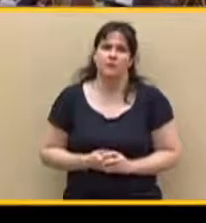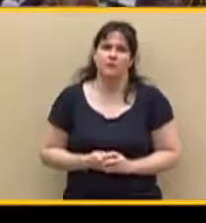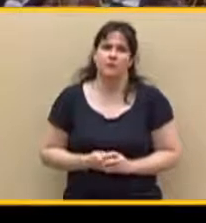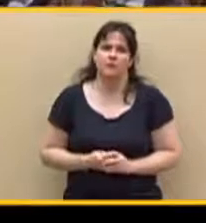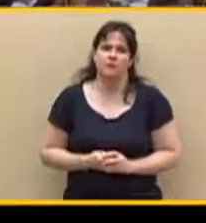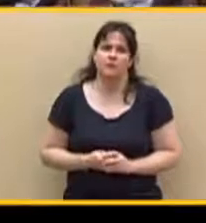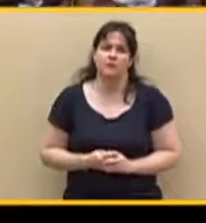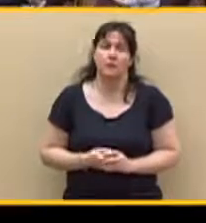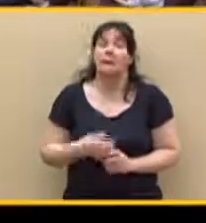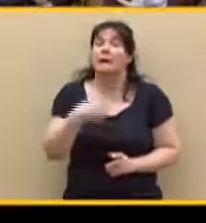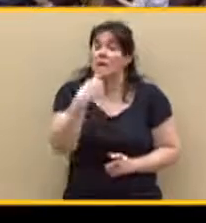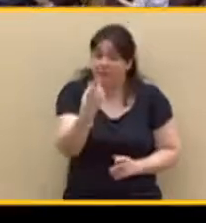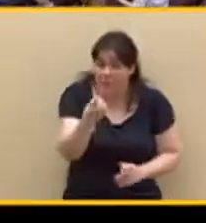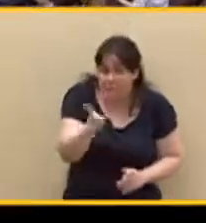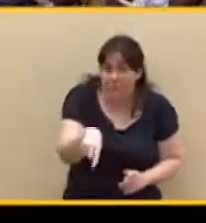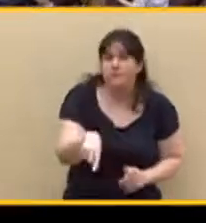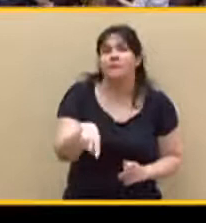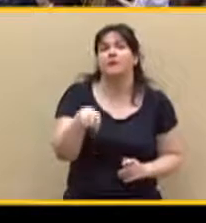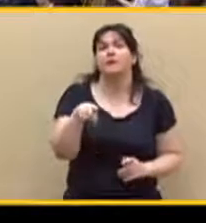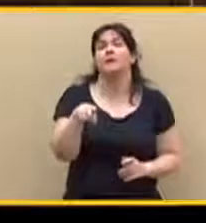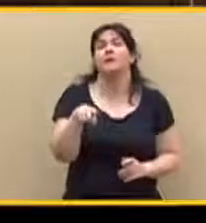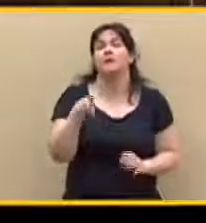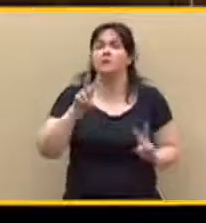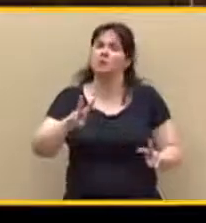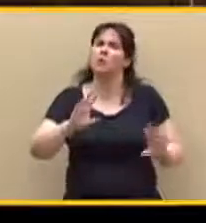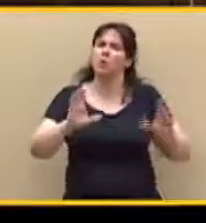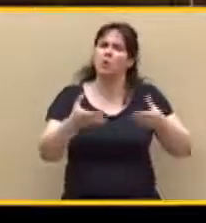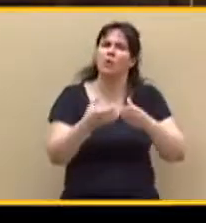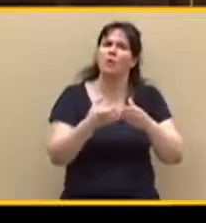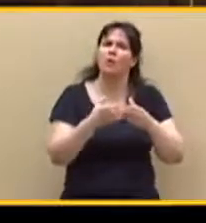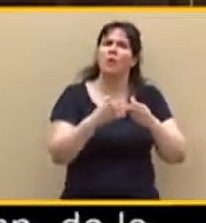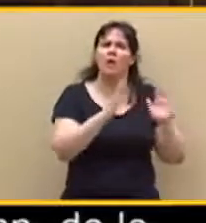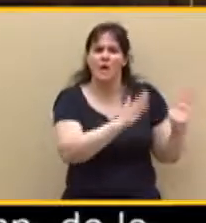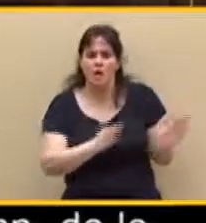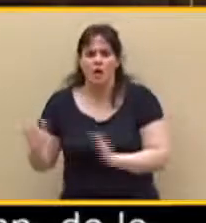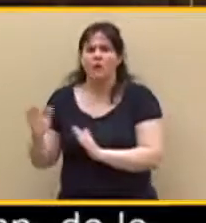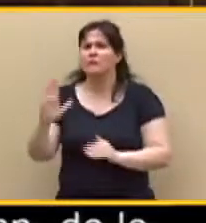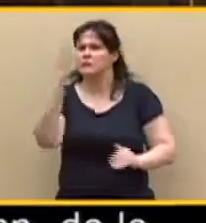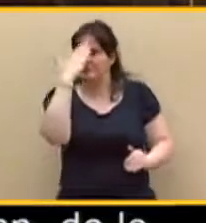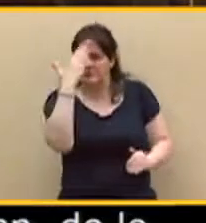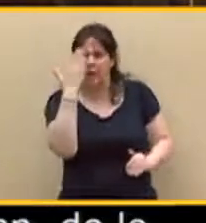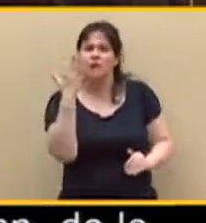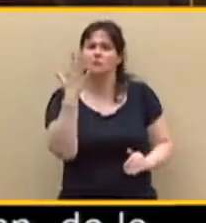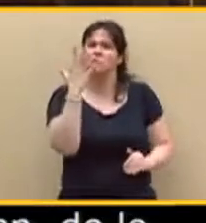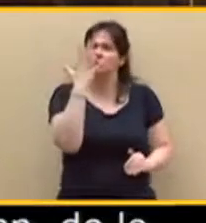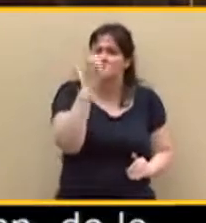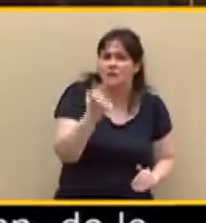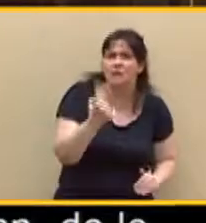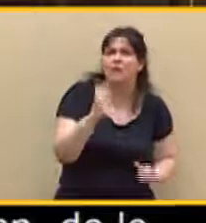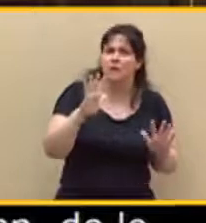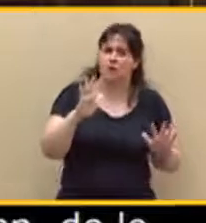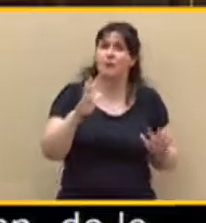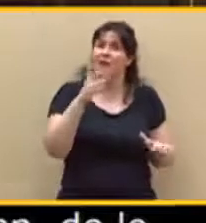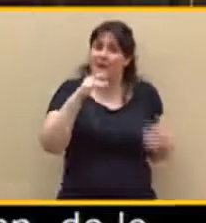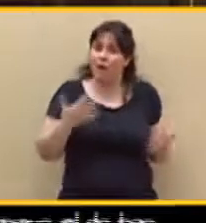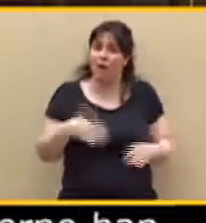Dicen también ustedes que son el partido del orden, de lo sensato, de lo serio, pero en sus años de gobierno han hecho